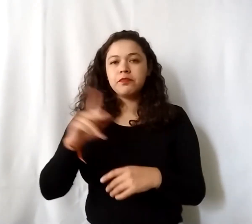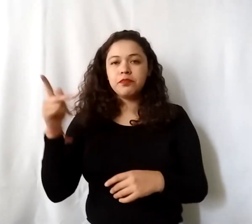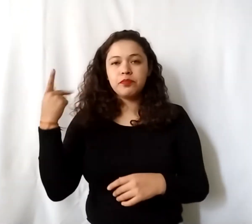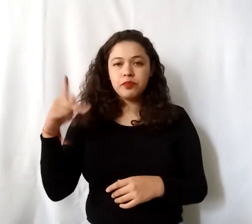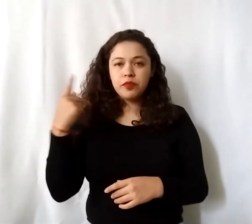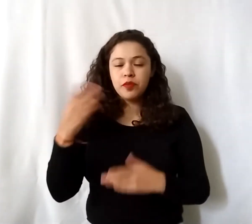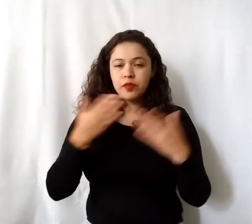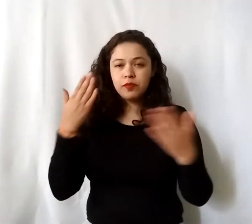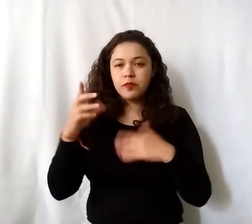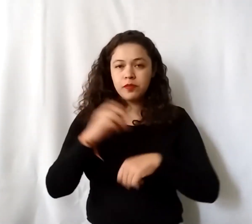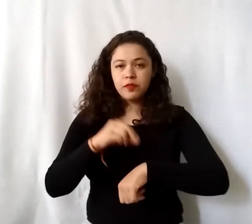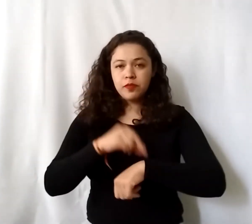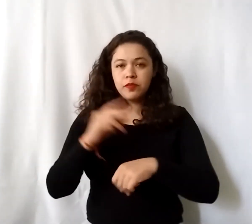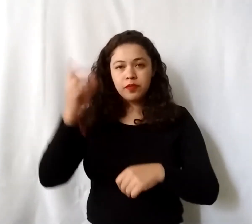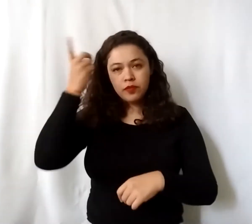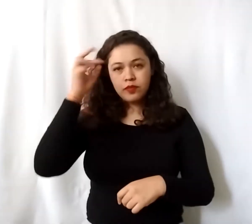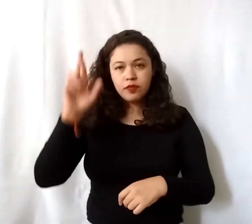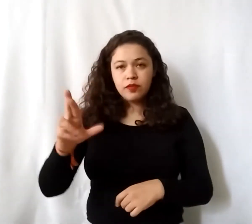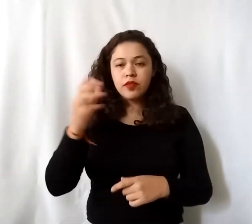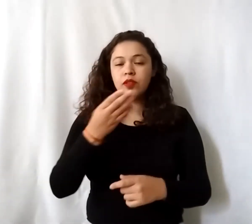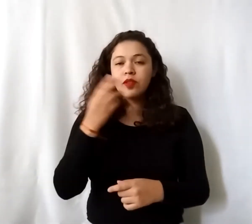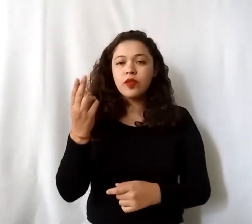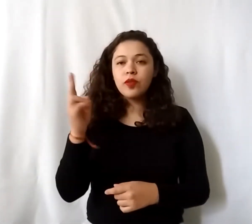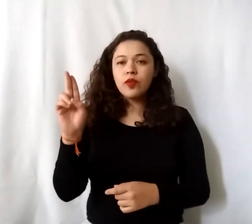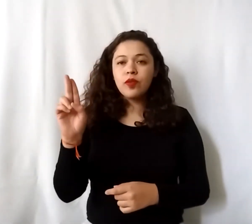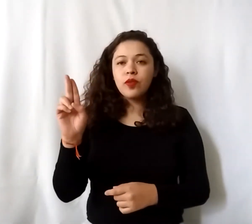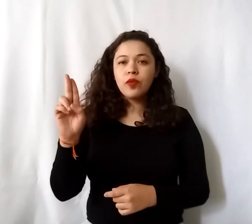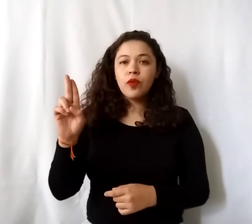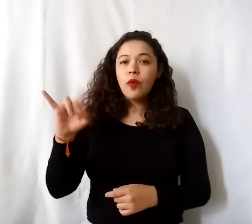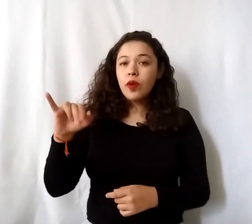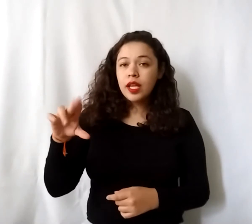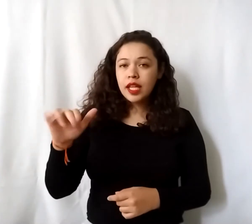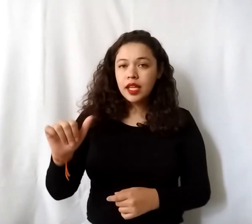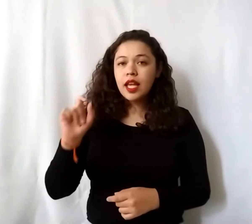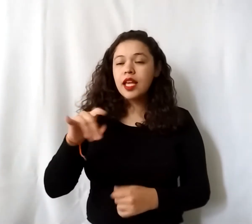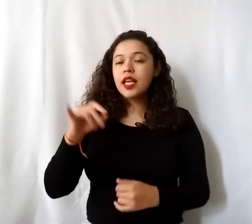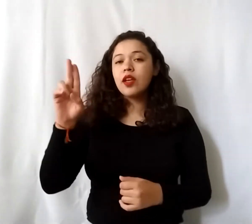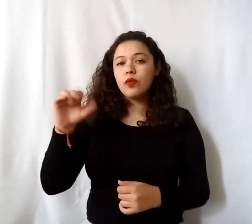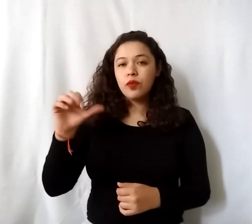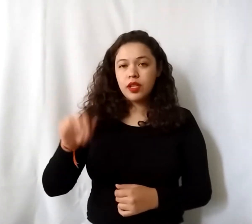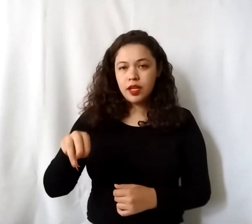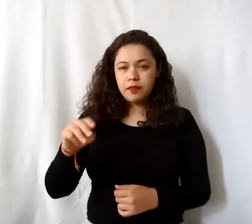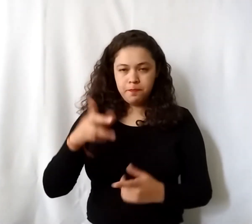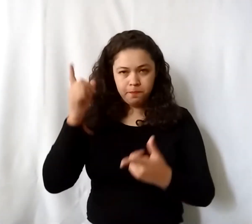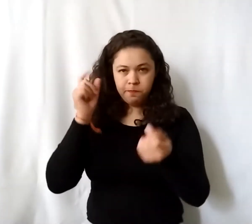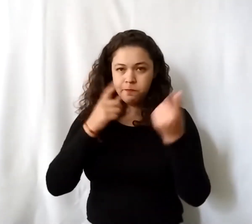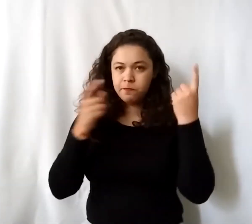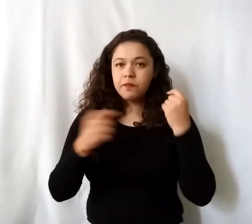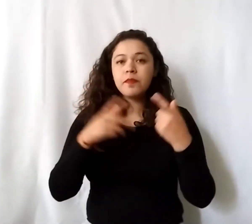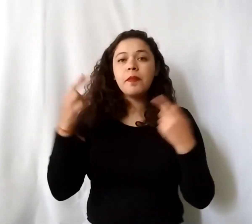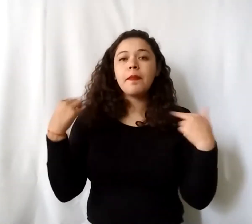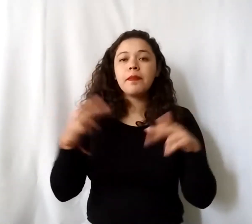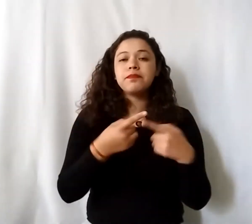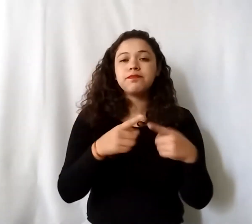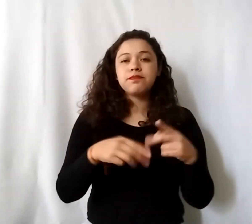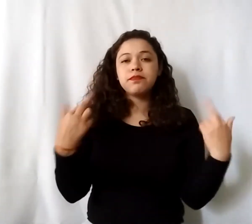Trabajo Social por la Universidad Nacional de La Plata, Argentina y la UNAM. Profesora de diversas asignaturas sobre